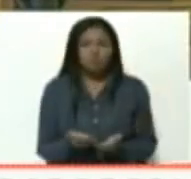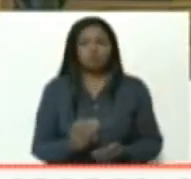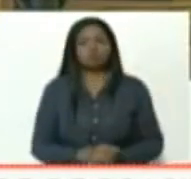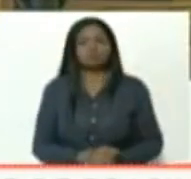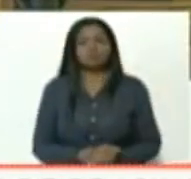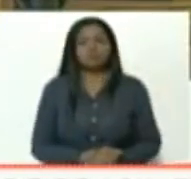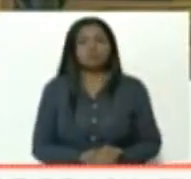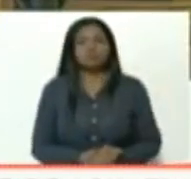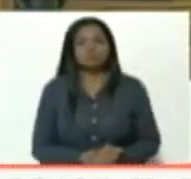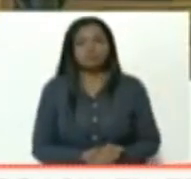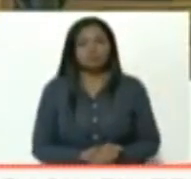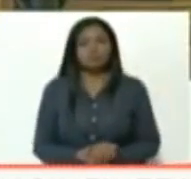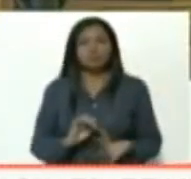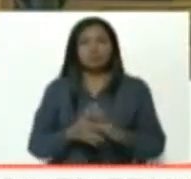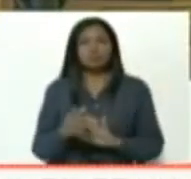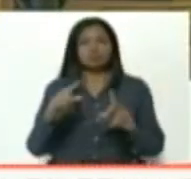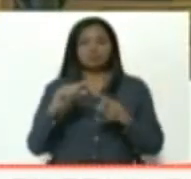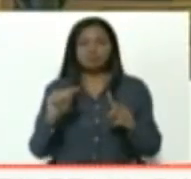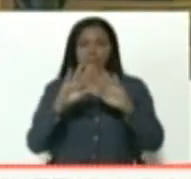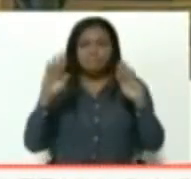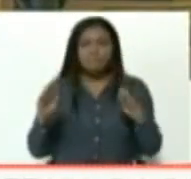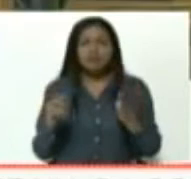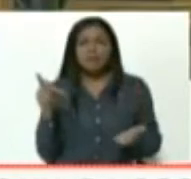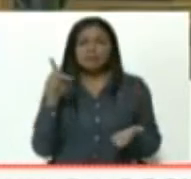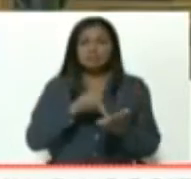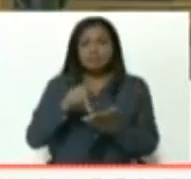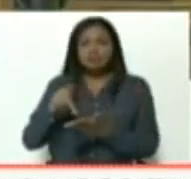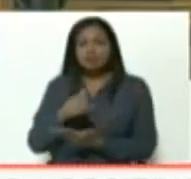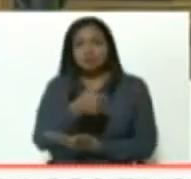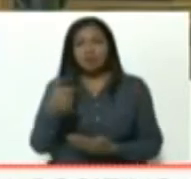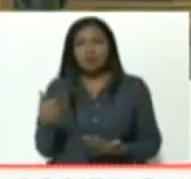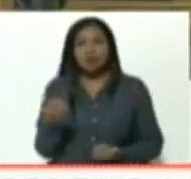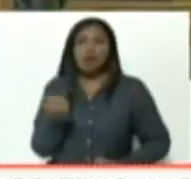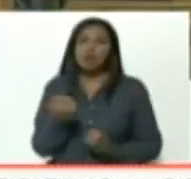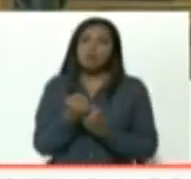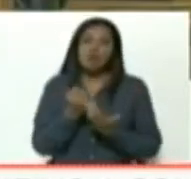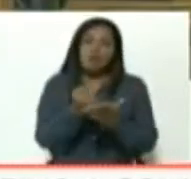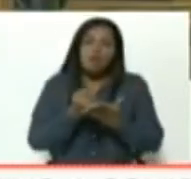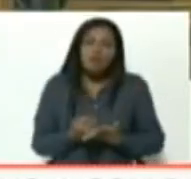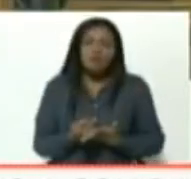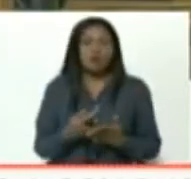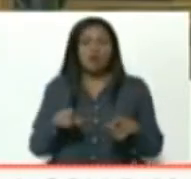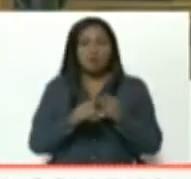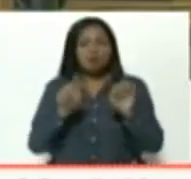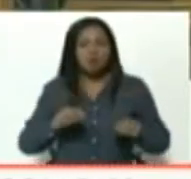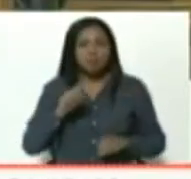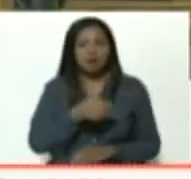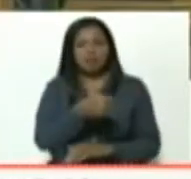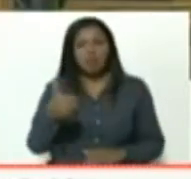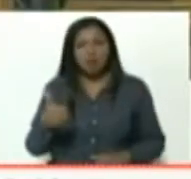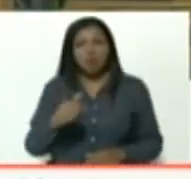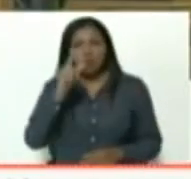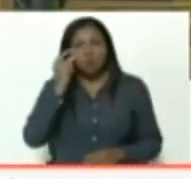entero. Y esa es la palabra clave, la participación, la colaboración, la solidaridad entre